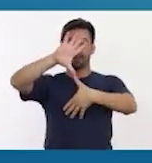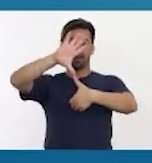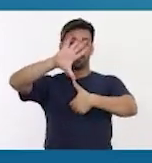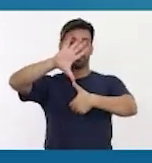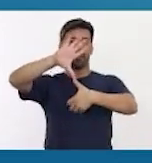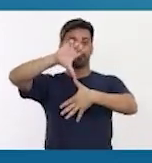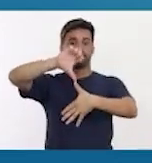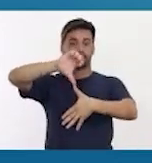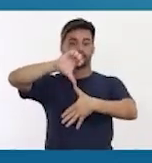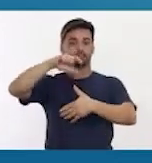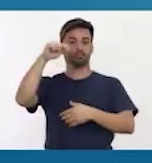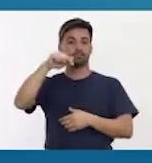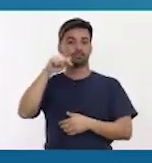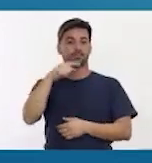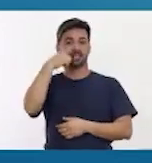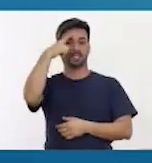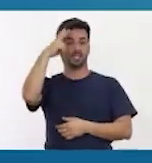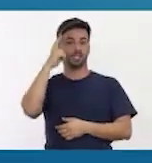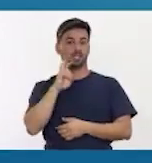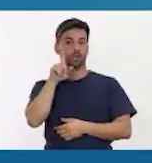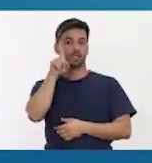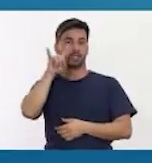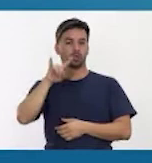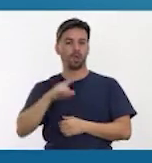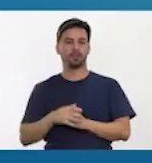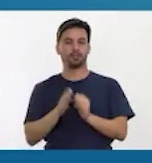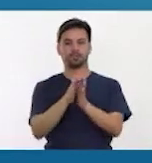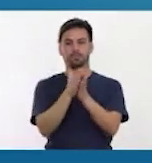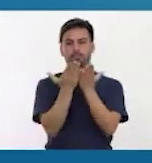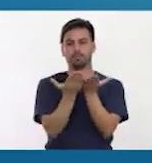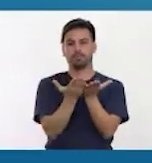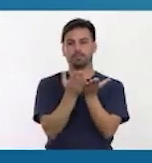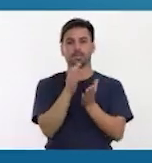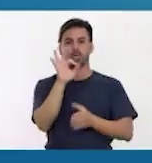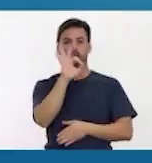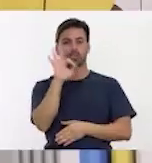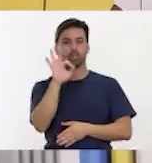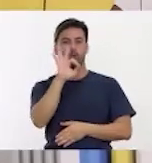en las páginas 72 a la 87 del libro de texto.